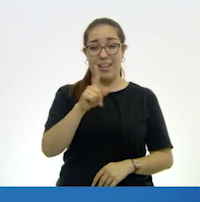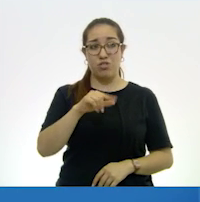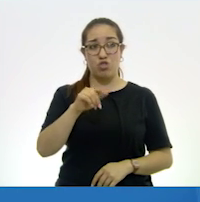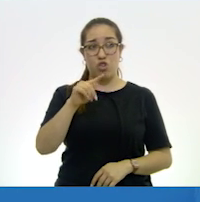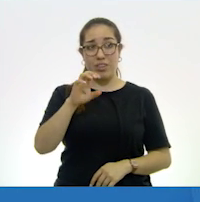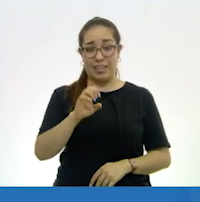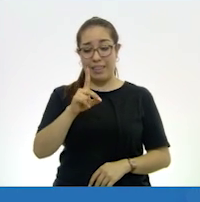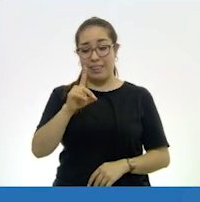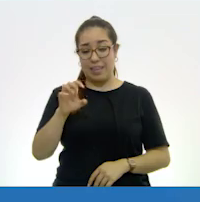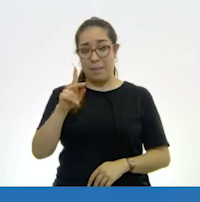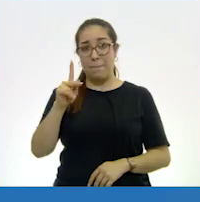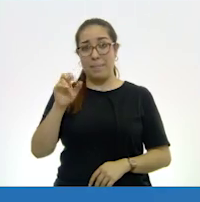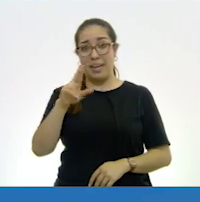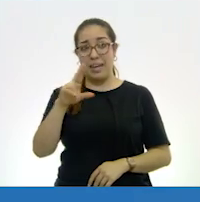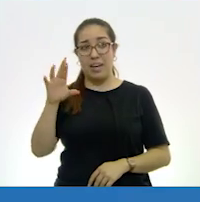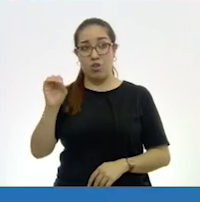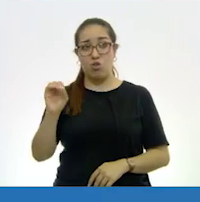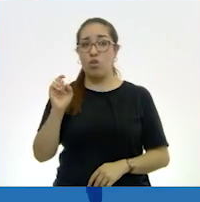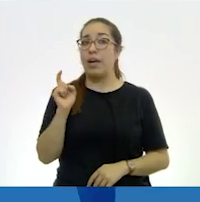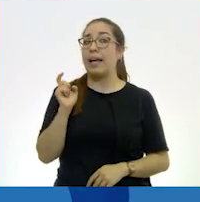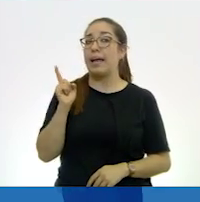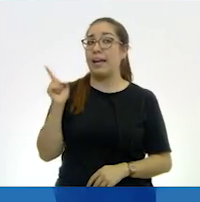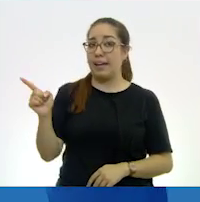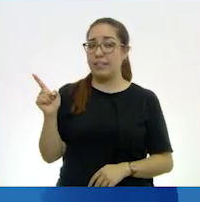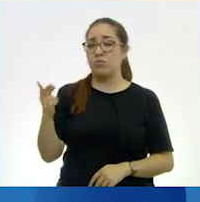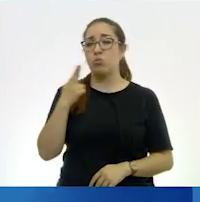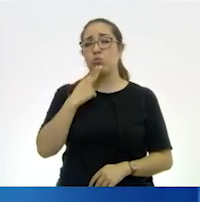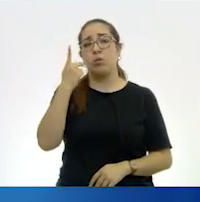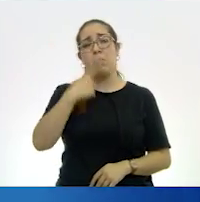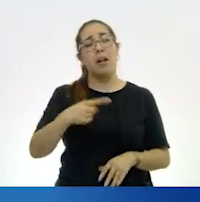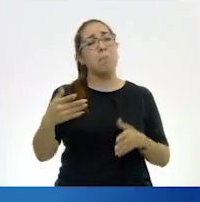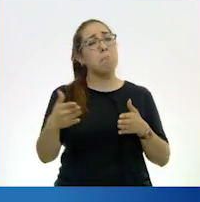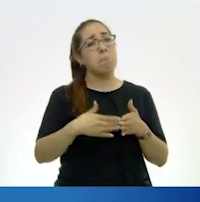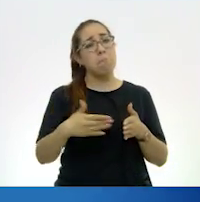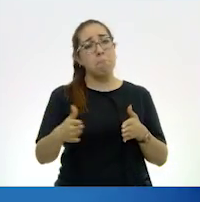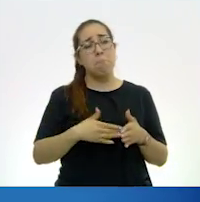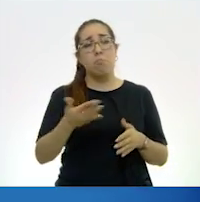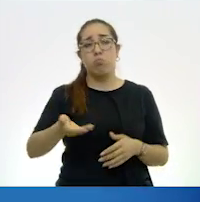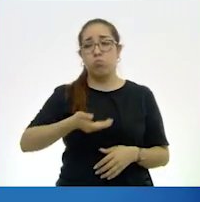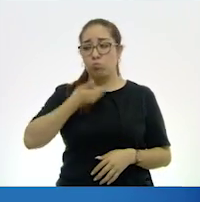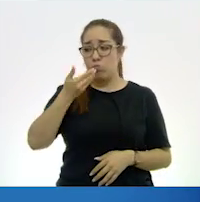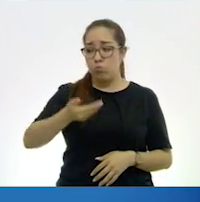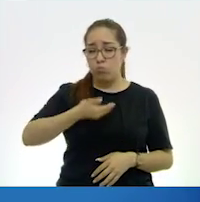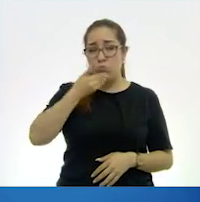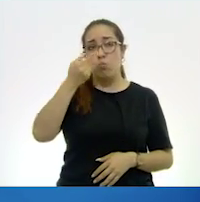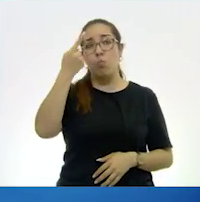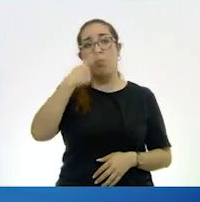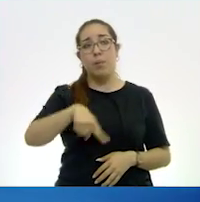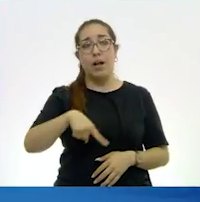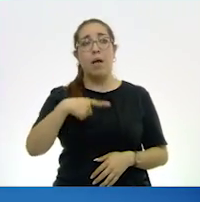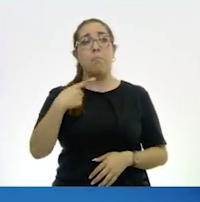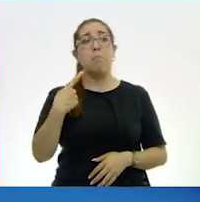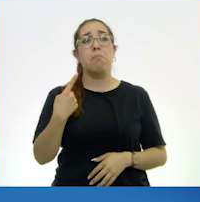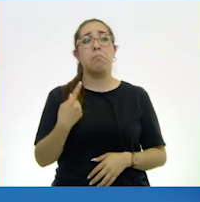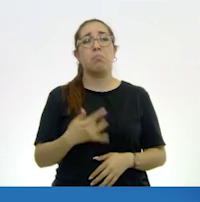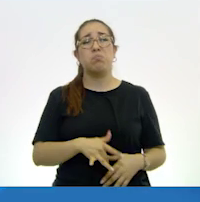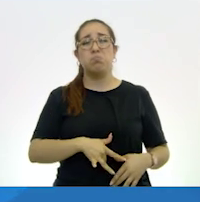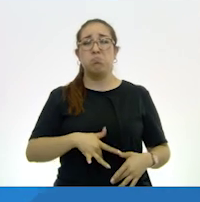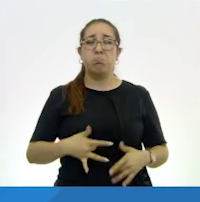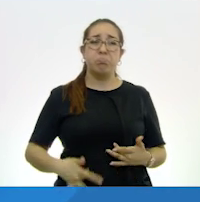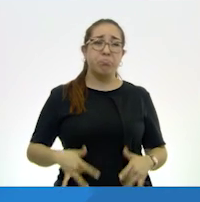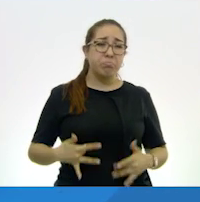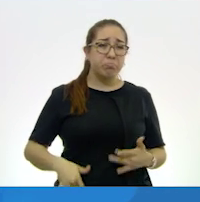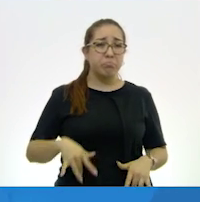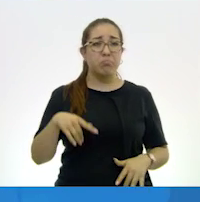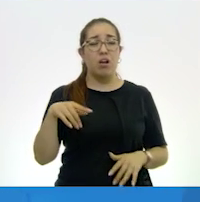Es una planta de olor muy usada en la cocina. También sirve para tratar los problemas